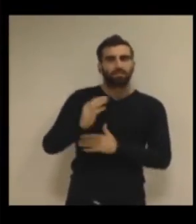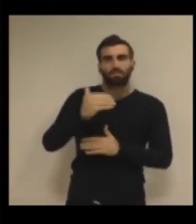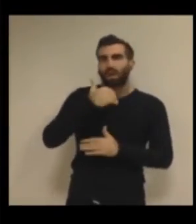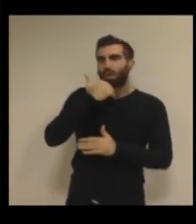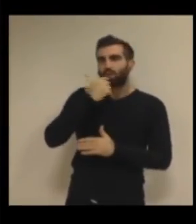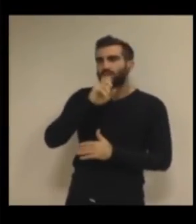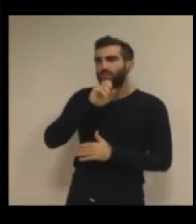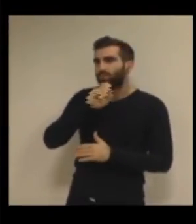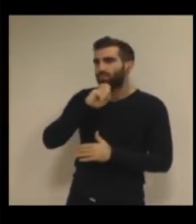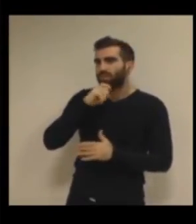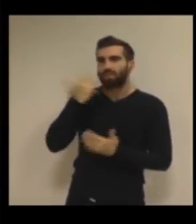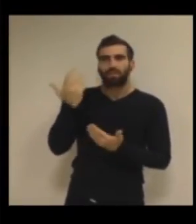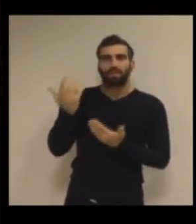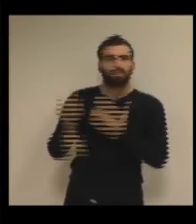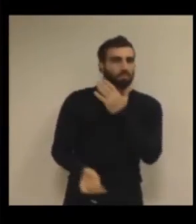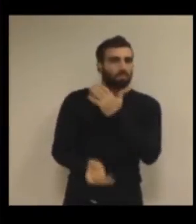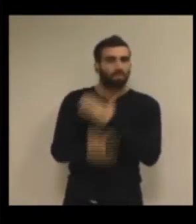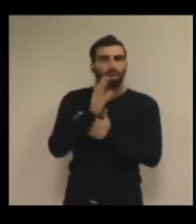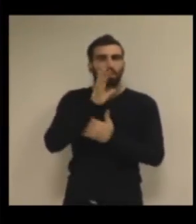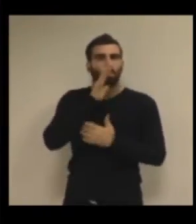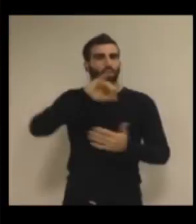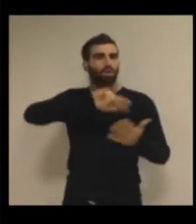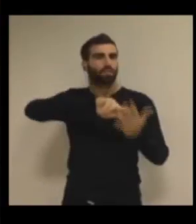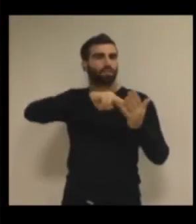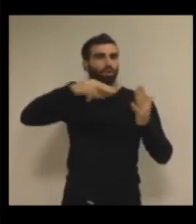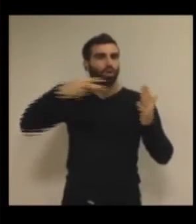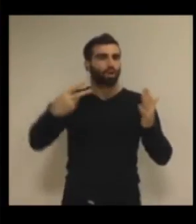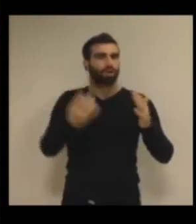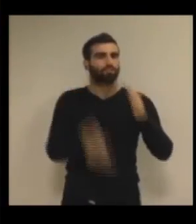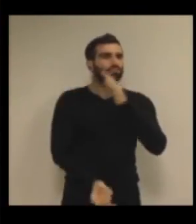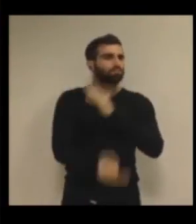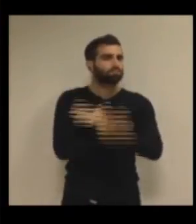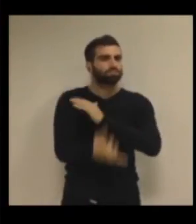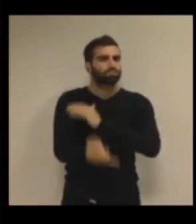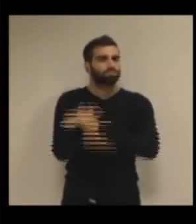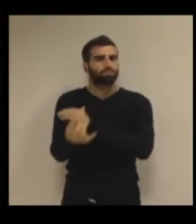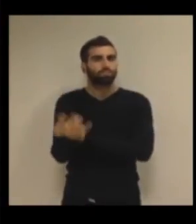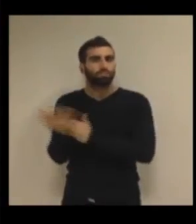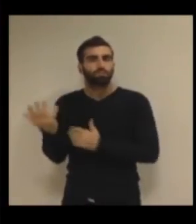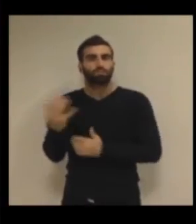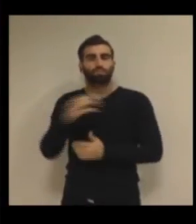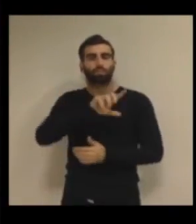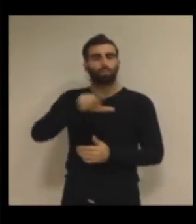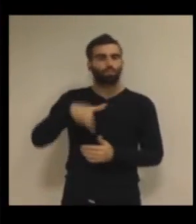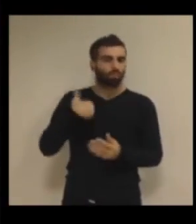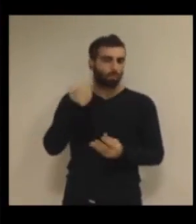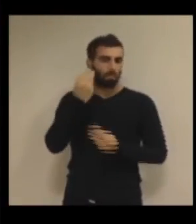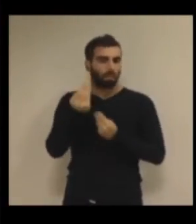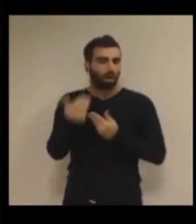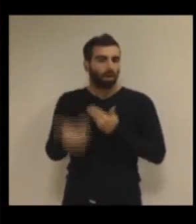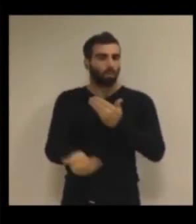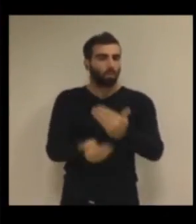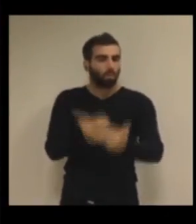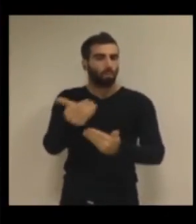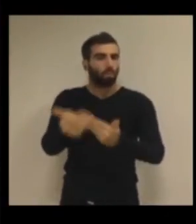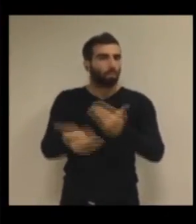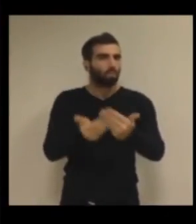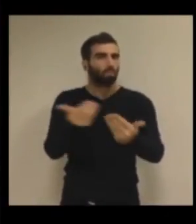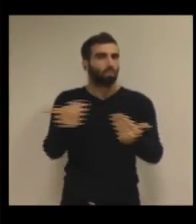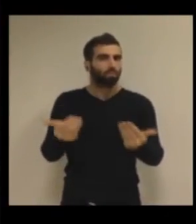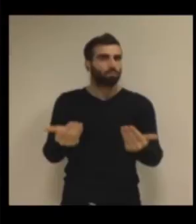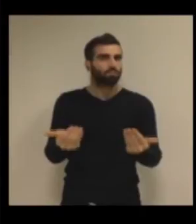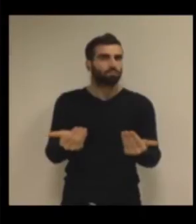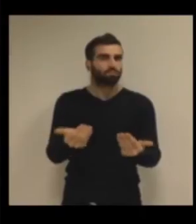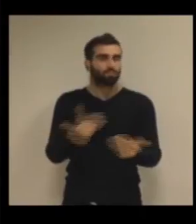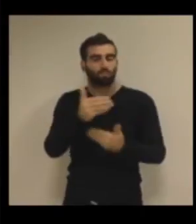experimental, si se quiere, porque, bueno, están surgiendo nuevas tecnologías y a lo mejor pues evoluciona a otro tipo